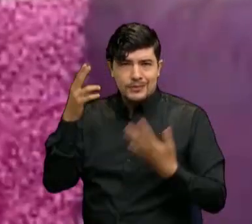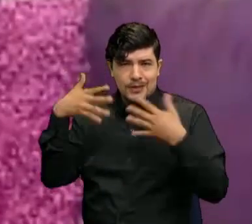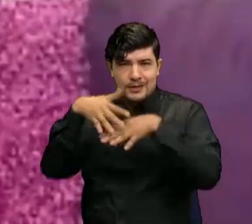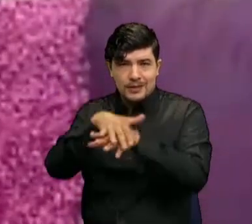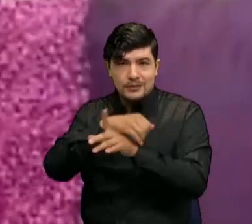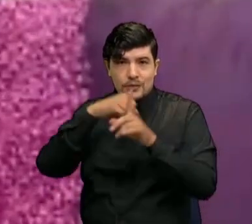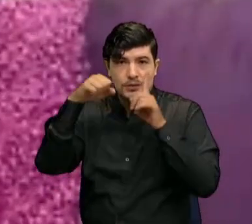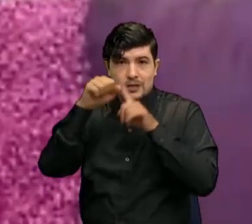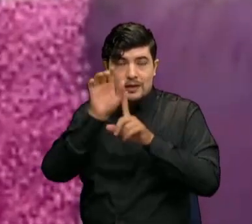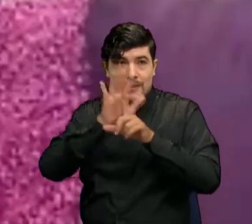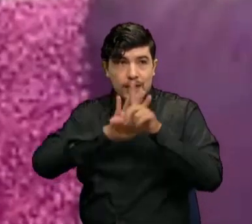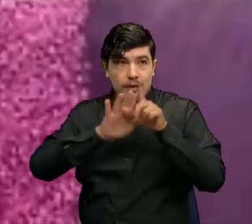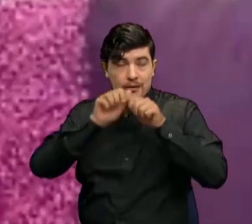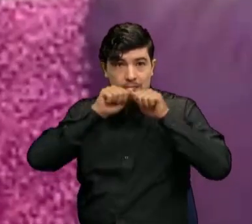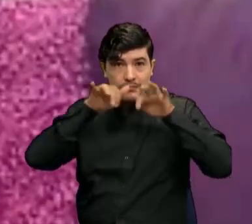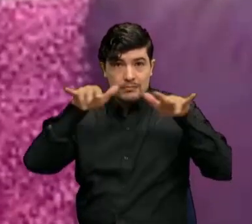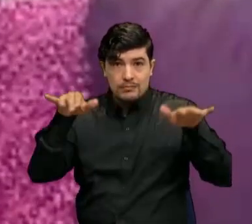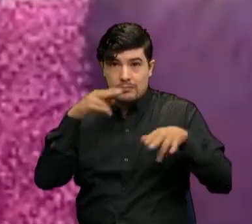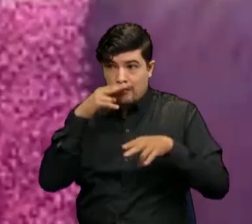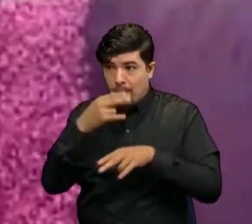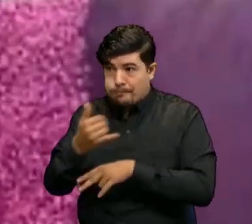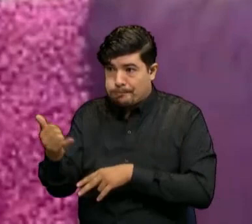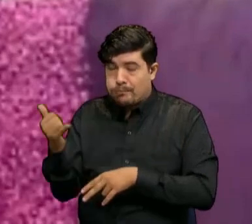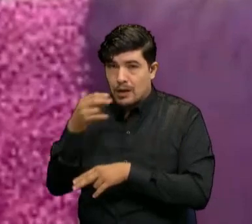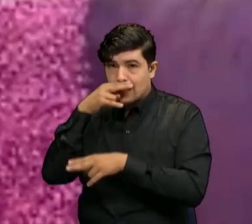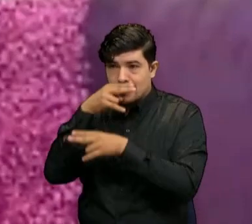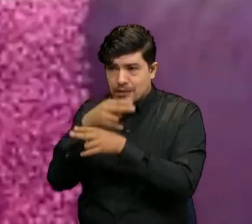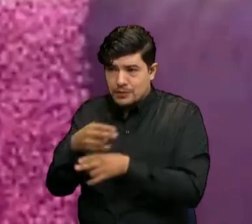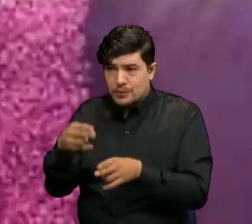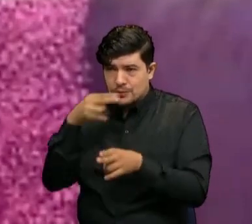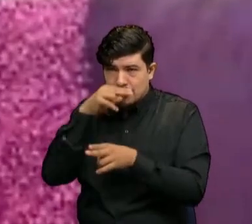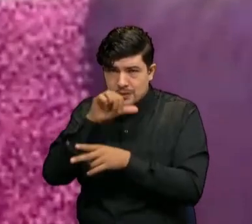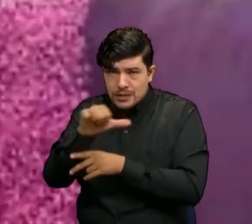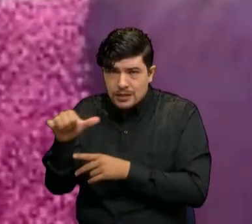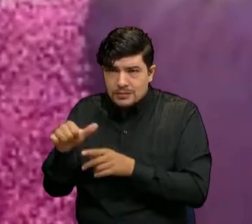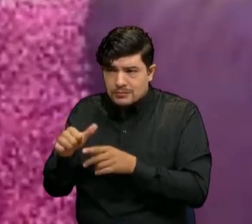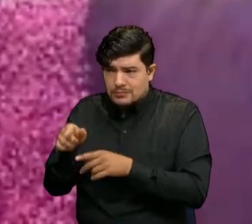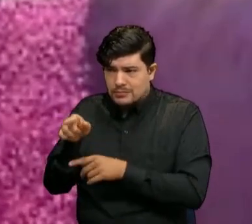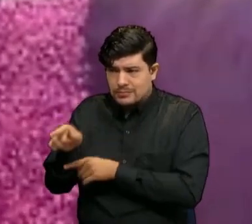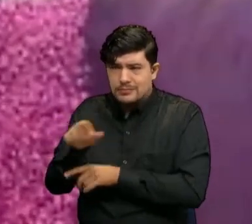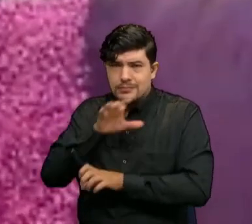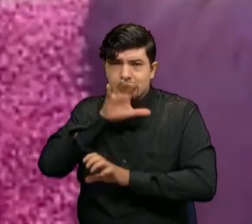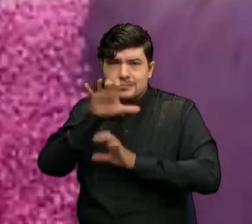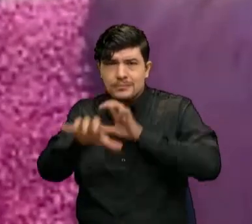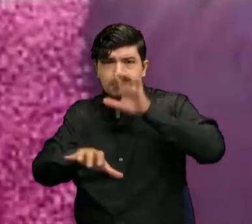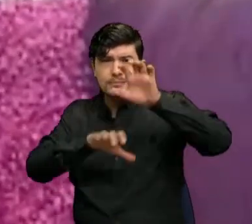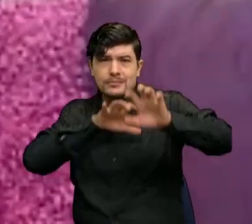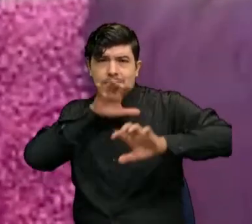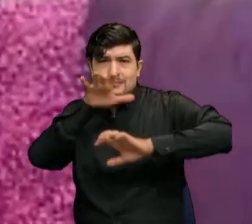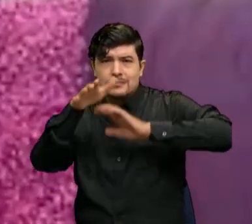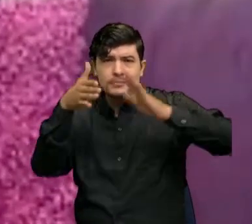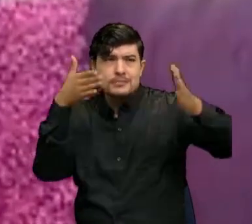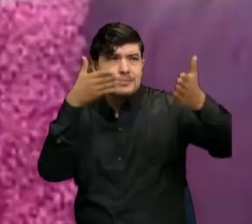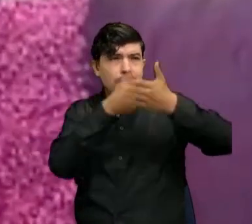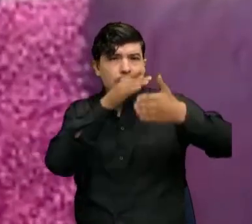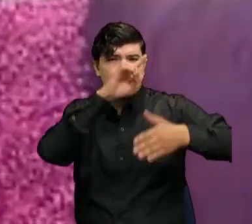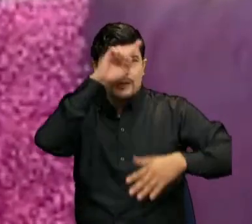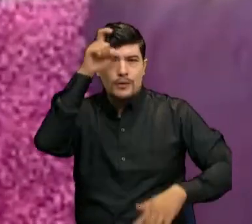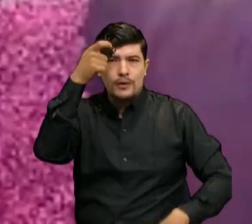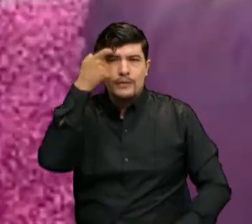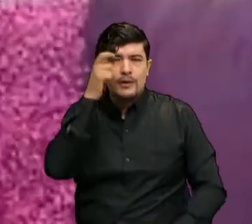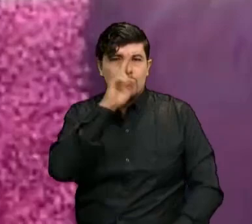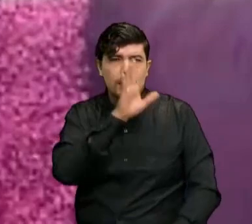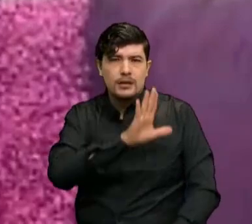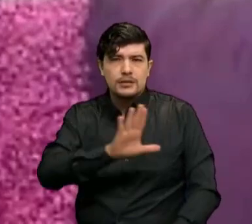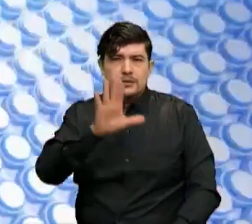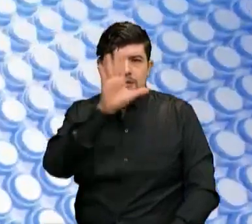sociales donde aparecen niños pequeños, niñas y niños, gritando y vociferando en contra del gobierno nacional. Ni